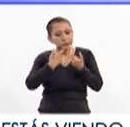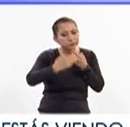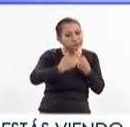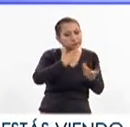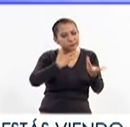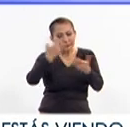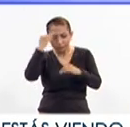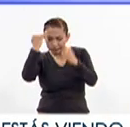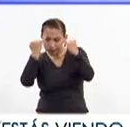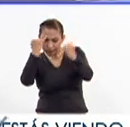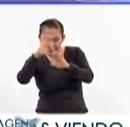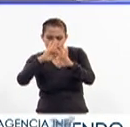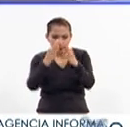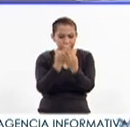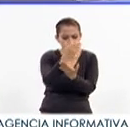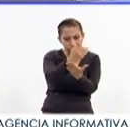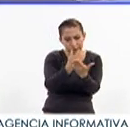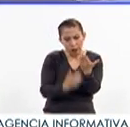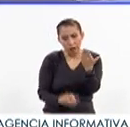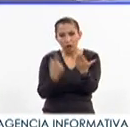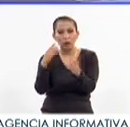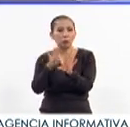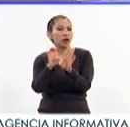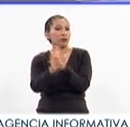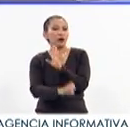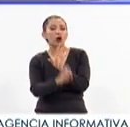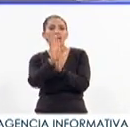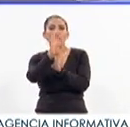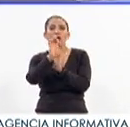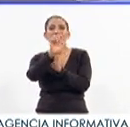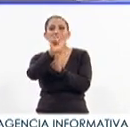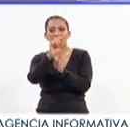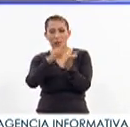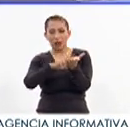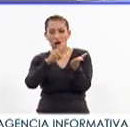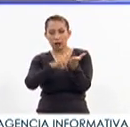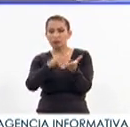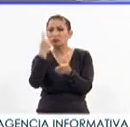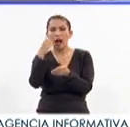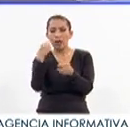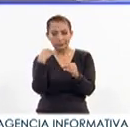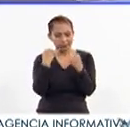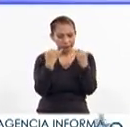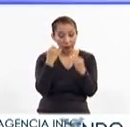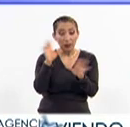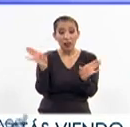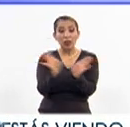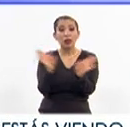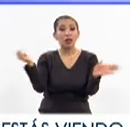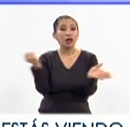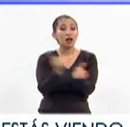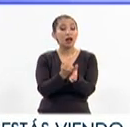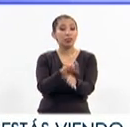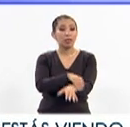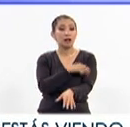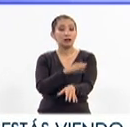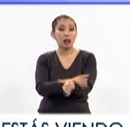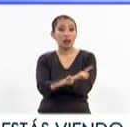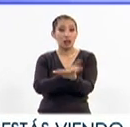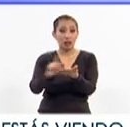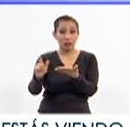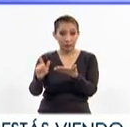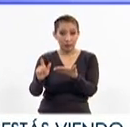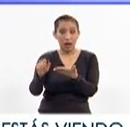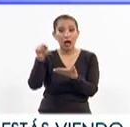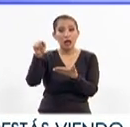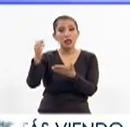diferentes esquemas como la bolsa de valores en el sentido de los certificados de energías